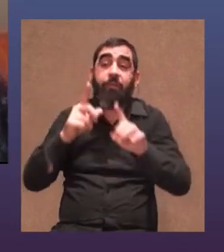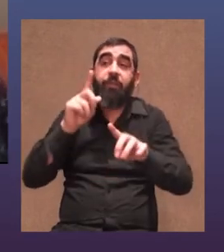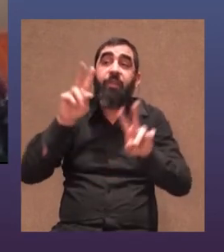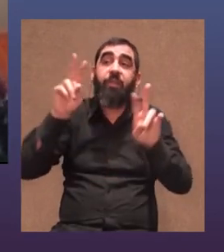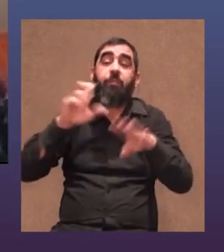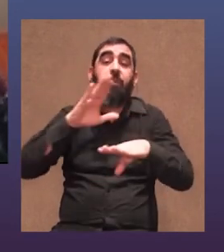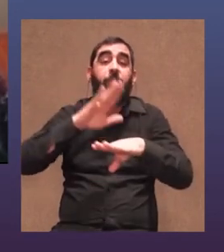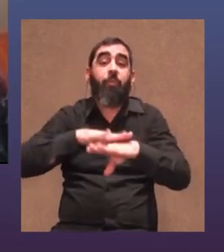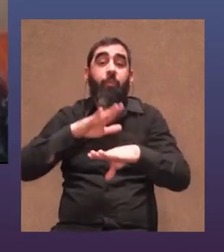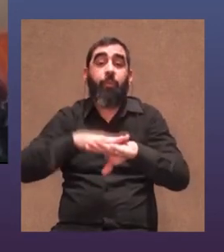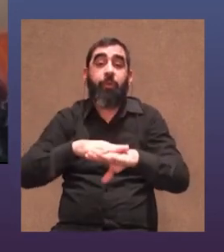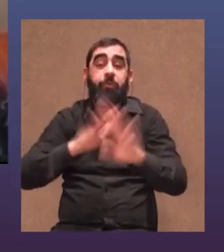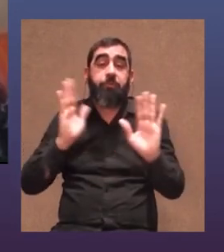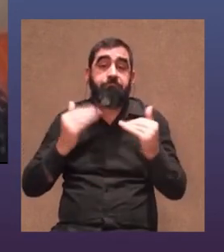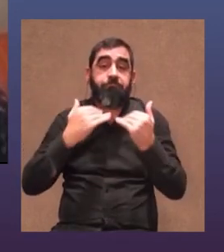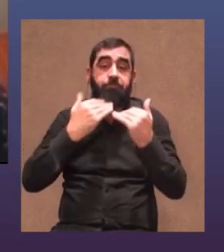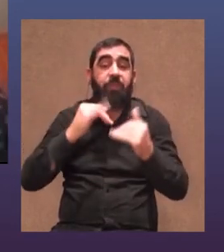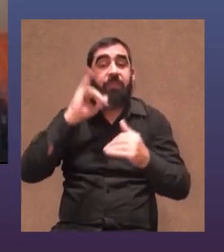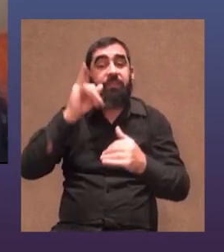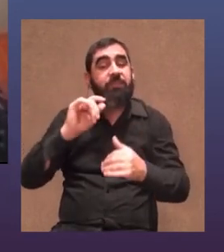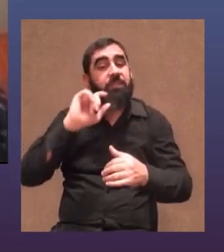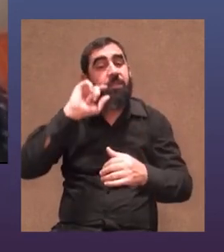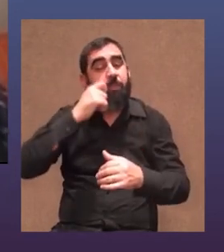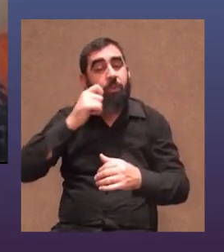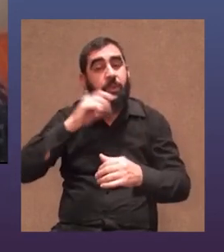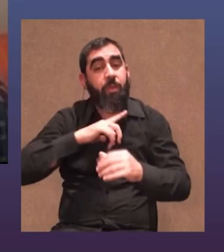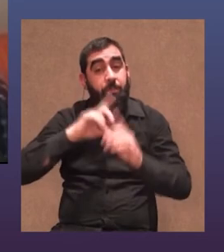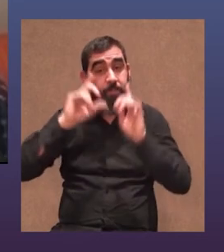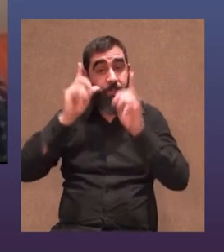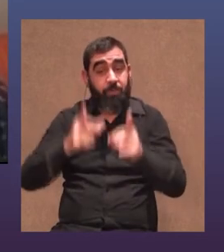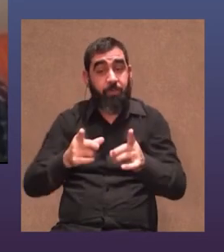eso. Yo lo que sí me gusta es estar